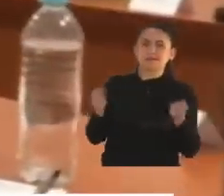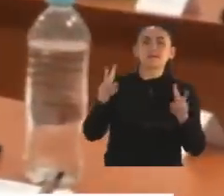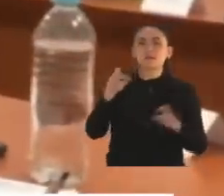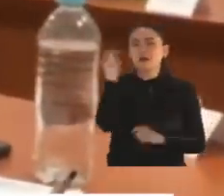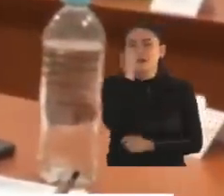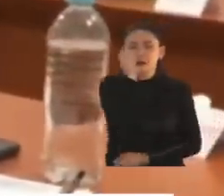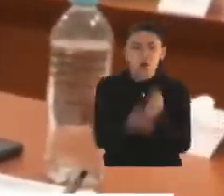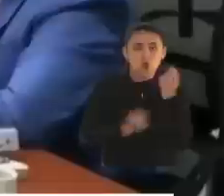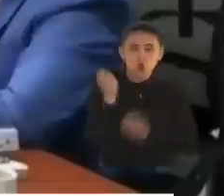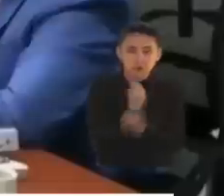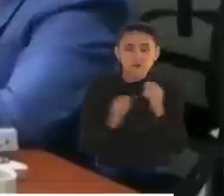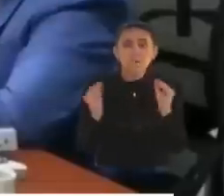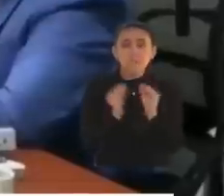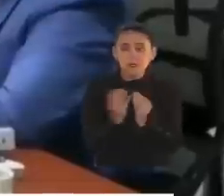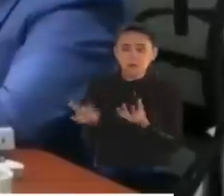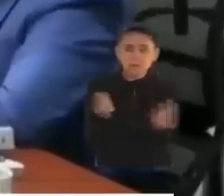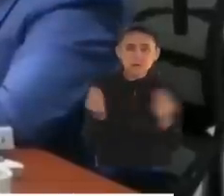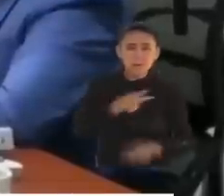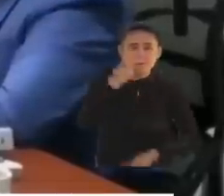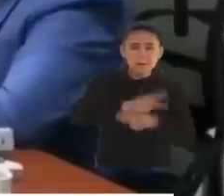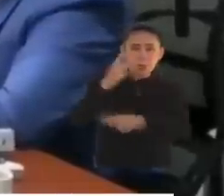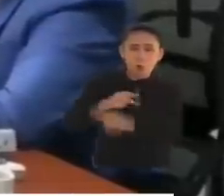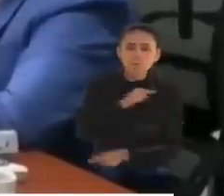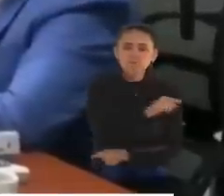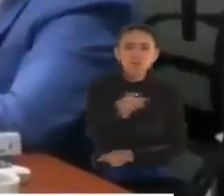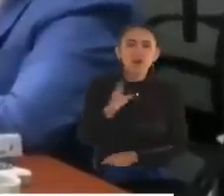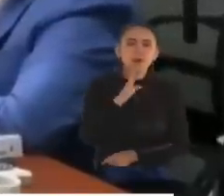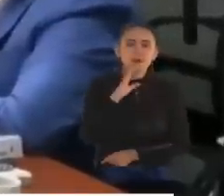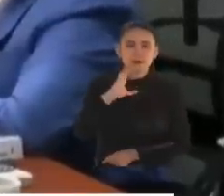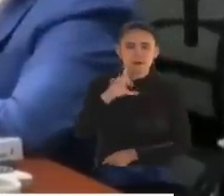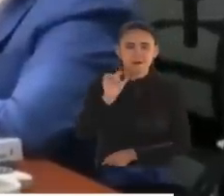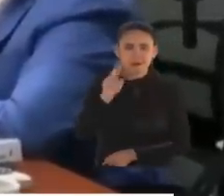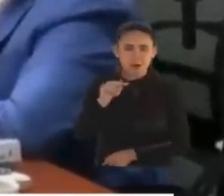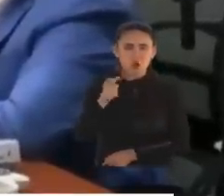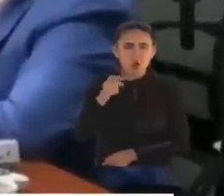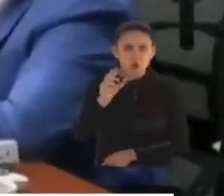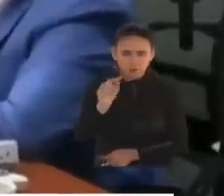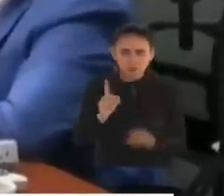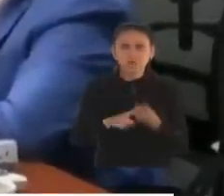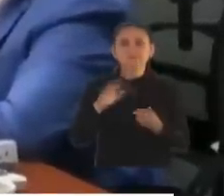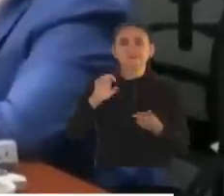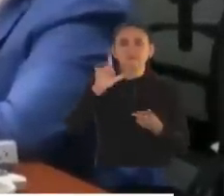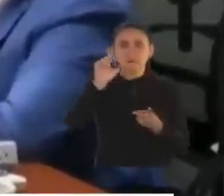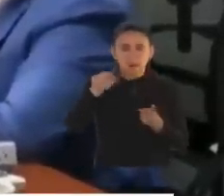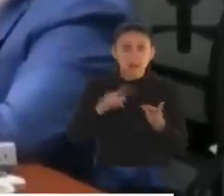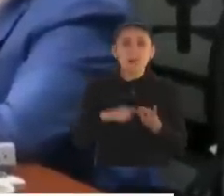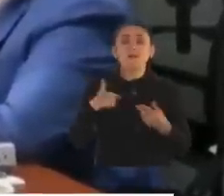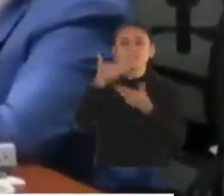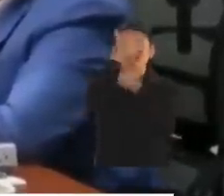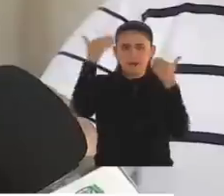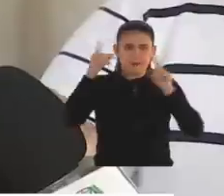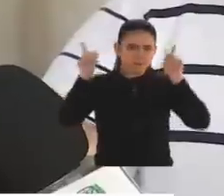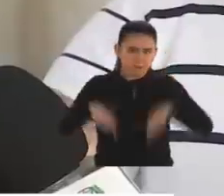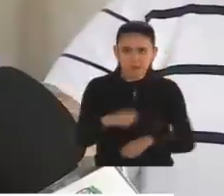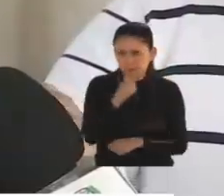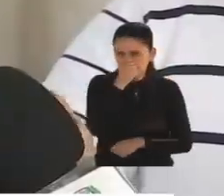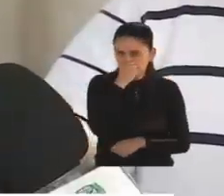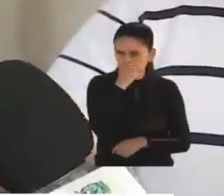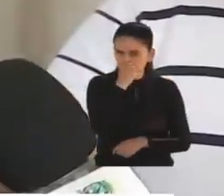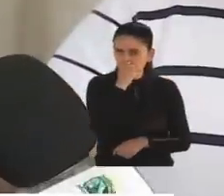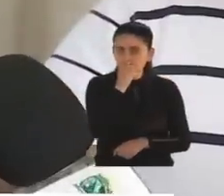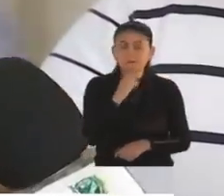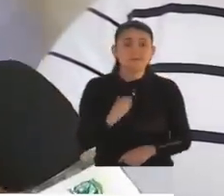y el accionar de grupos armados al margen de la ley como el Clan del Golfo, el ELN y disidencias de las FARC. Yo insisto